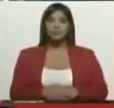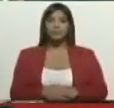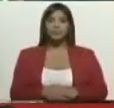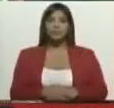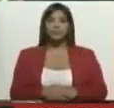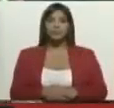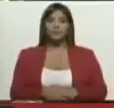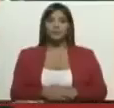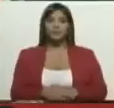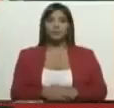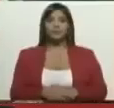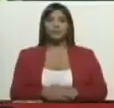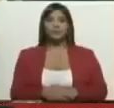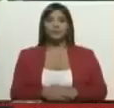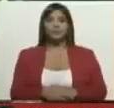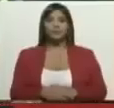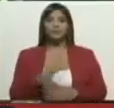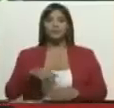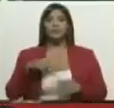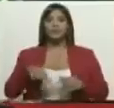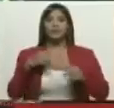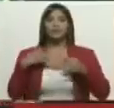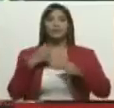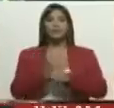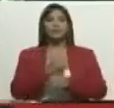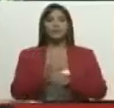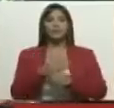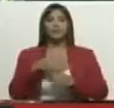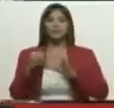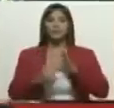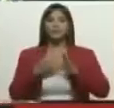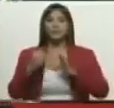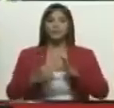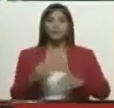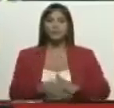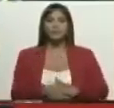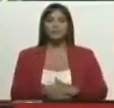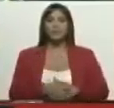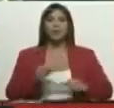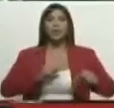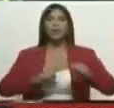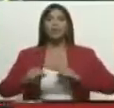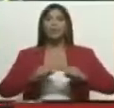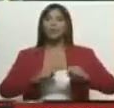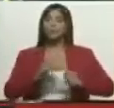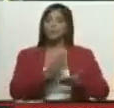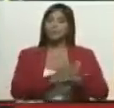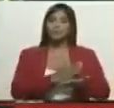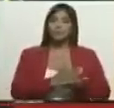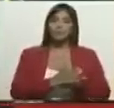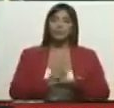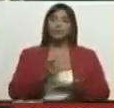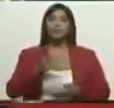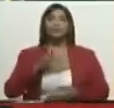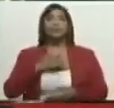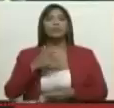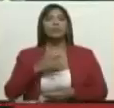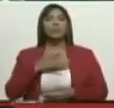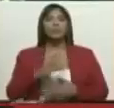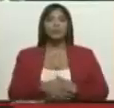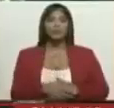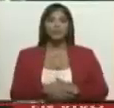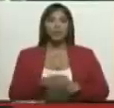la República Bolivariana. Esta parte, esta dinámica de la institución que se mueve constantemente con un sentido